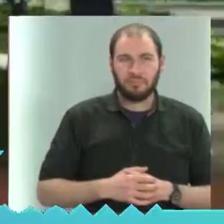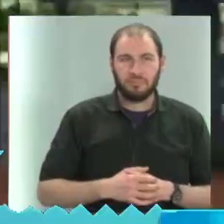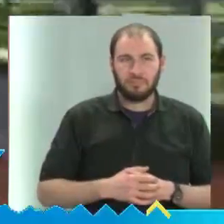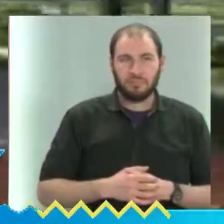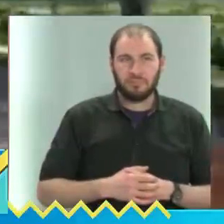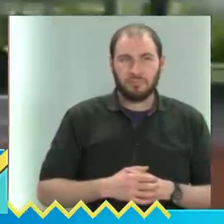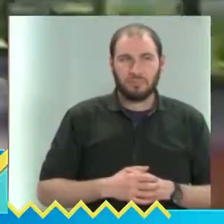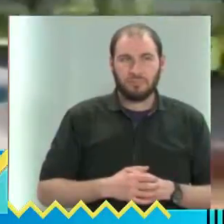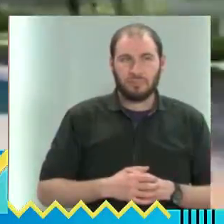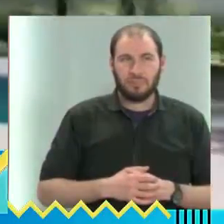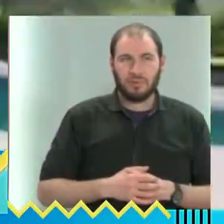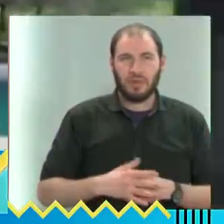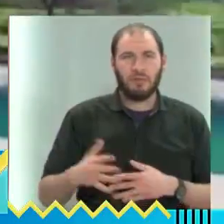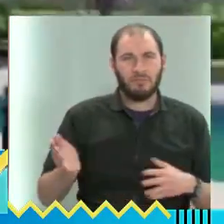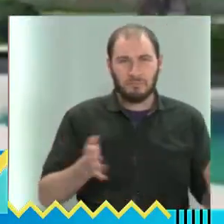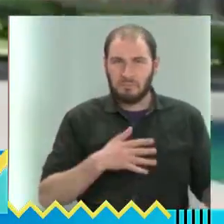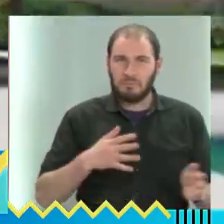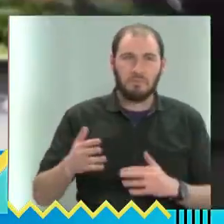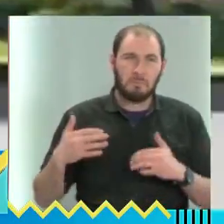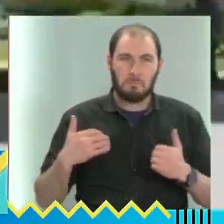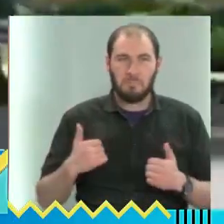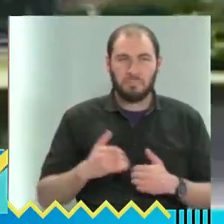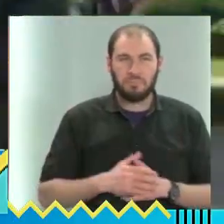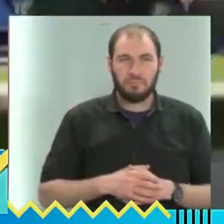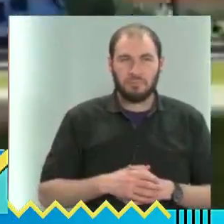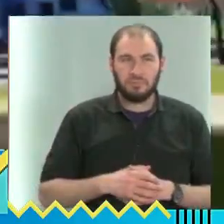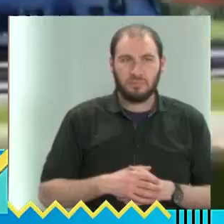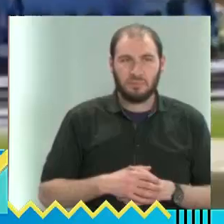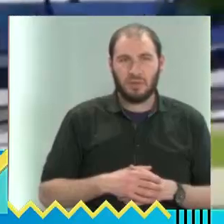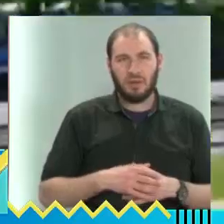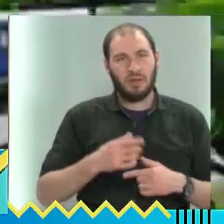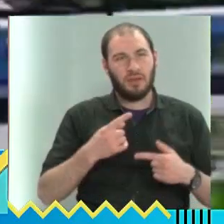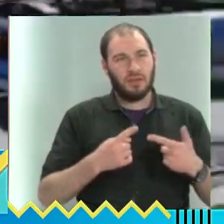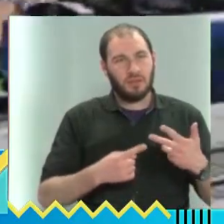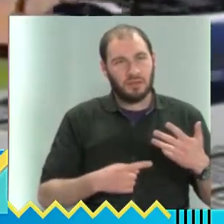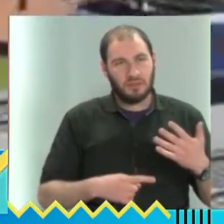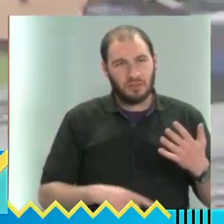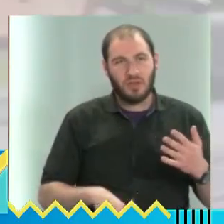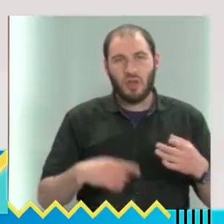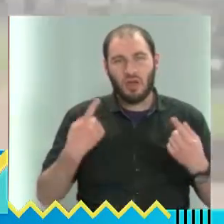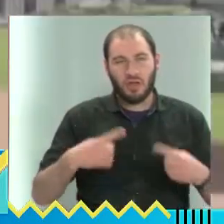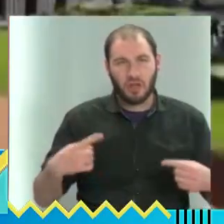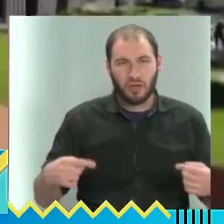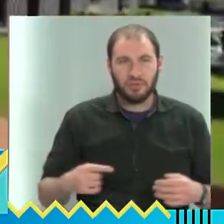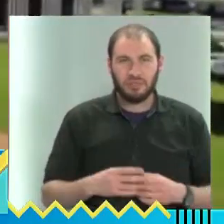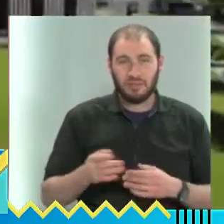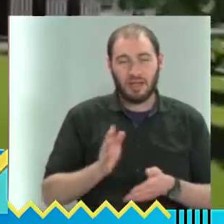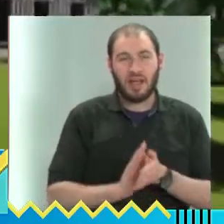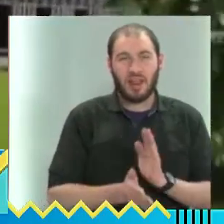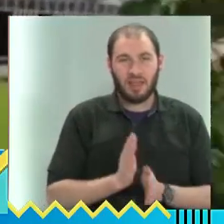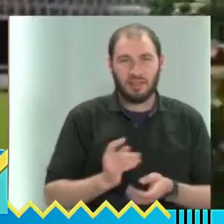de las buenas ventilaciones, de toda una serie de elementos que no son